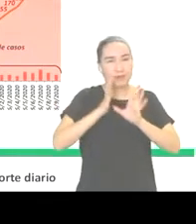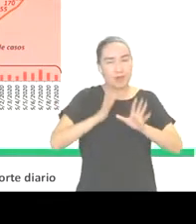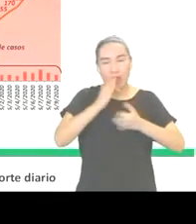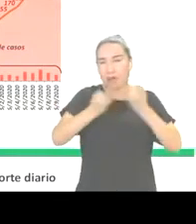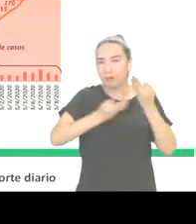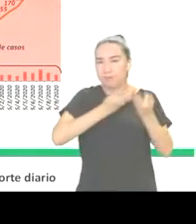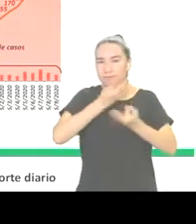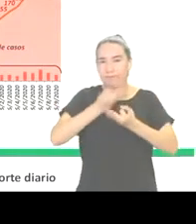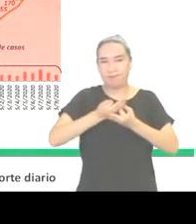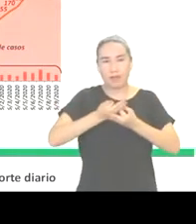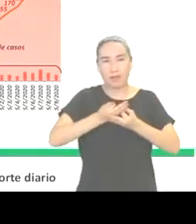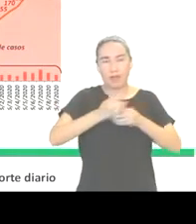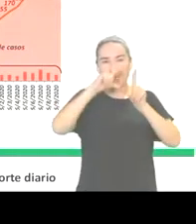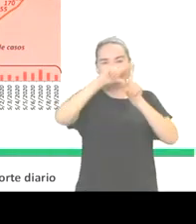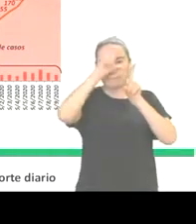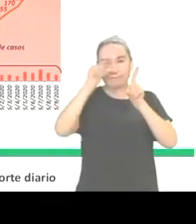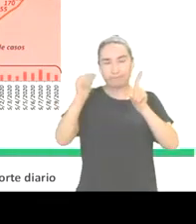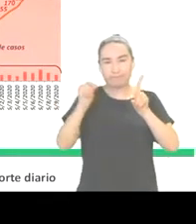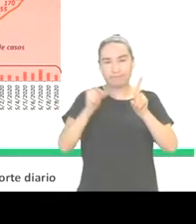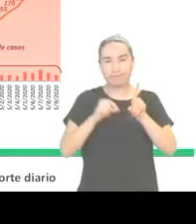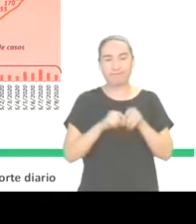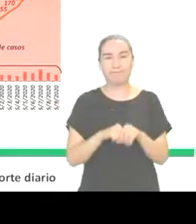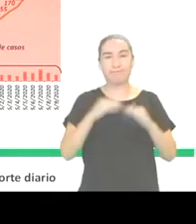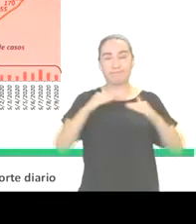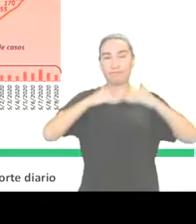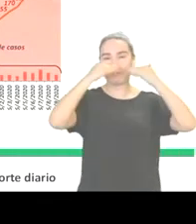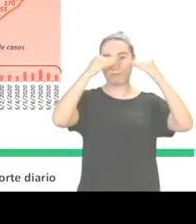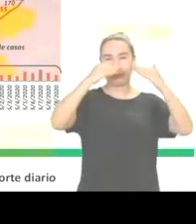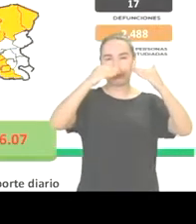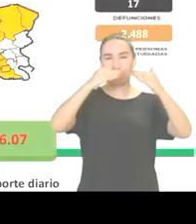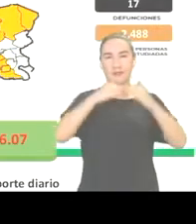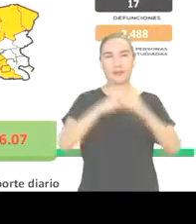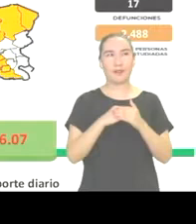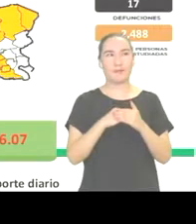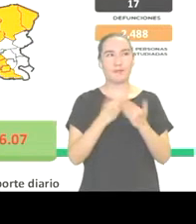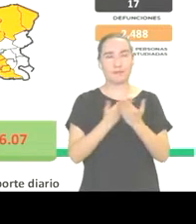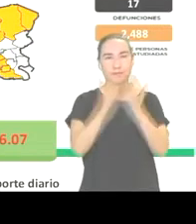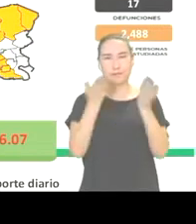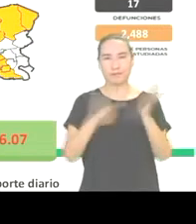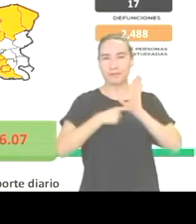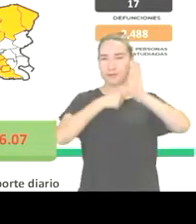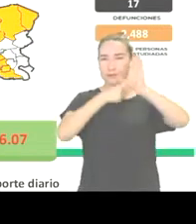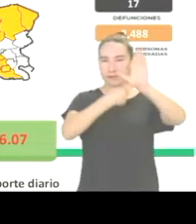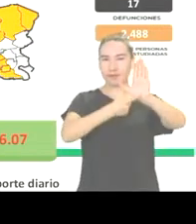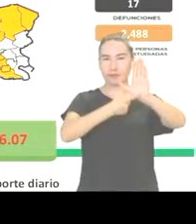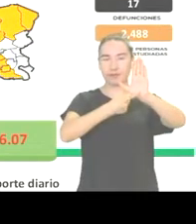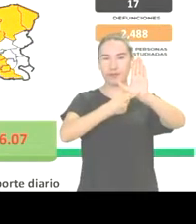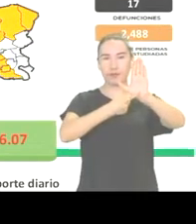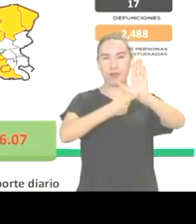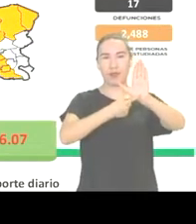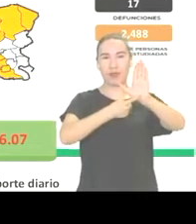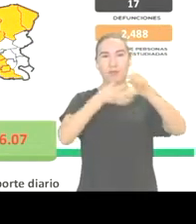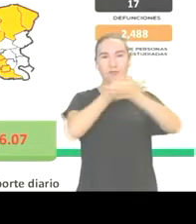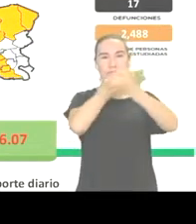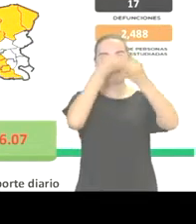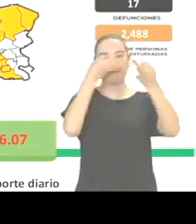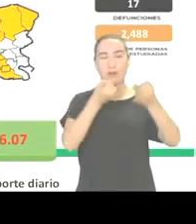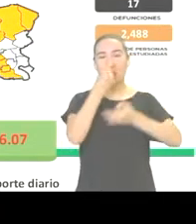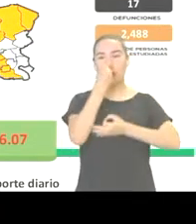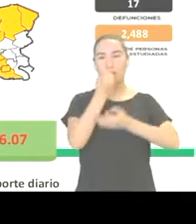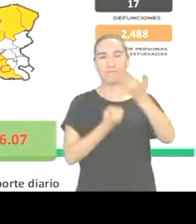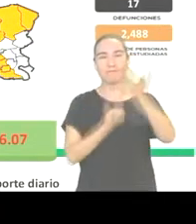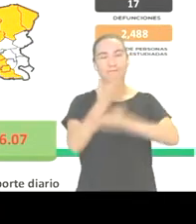el estado, como se ha dado cuenta. La que sigue, por favor. Y aprovechamos esta lámina para hacer también la notificación de una